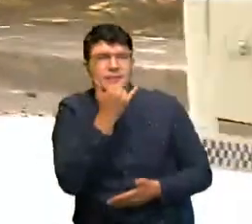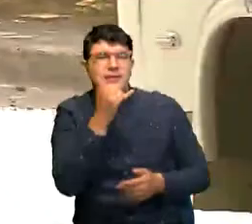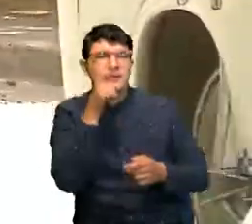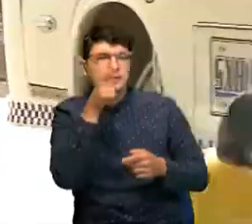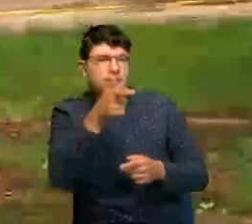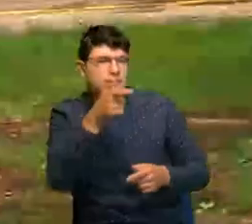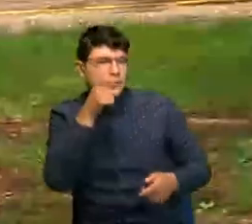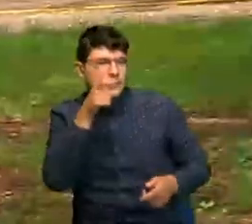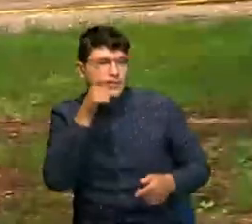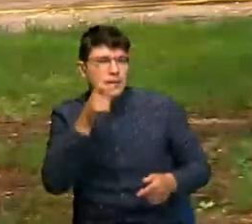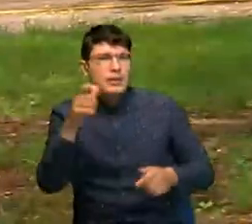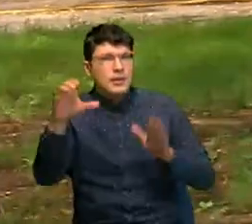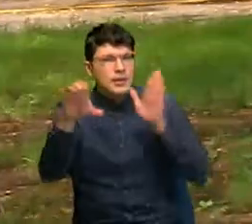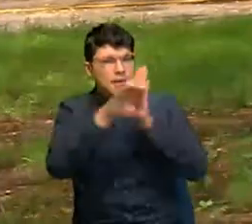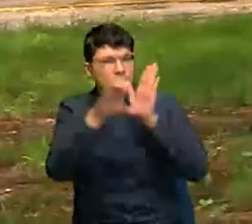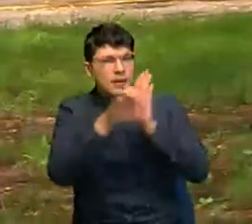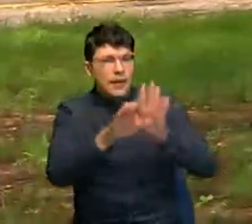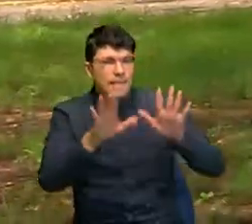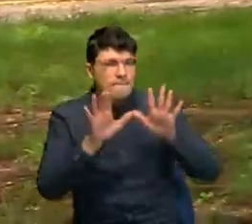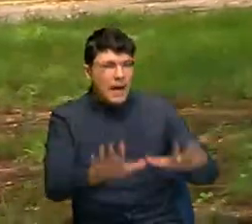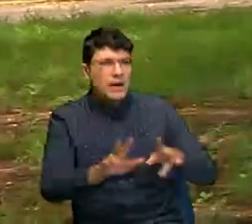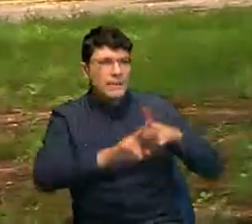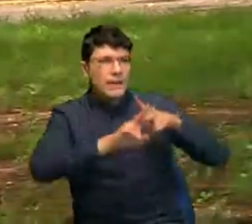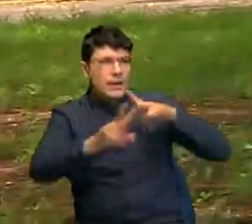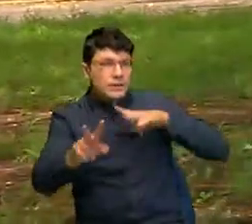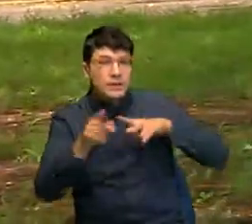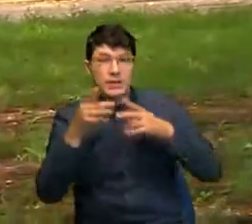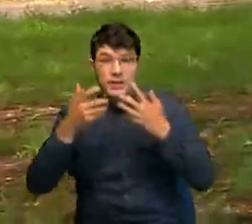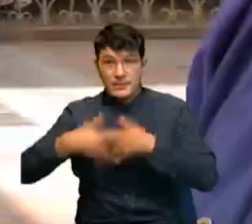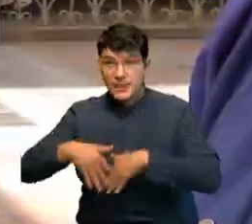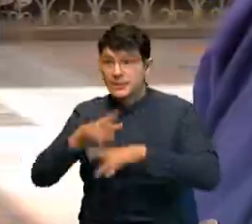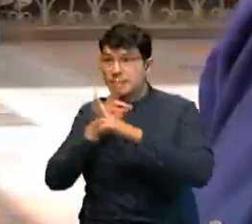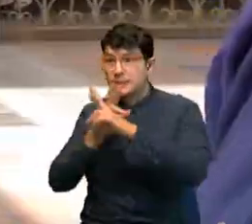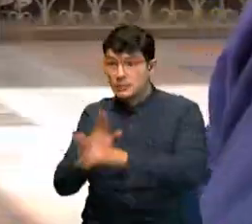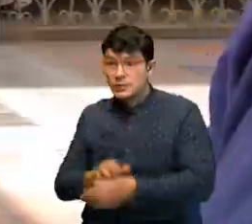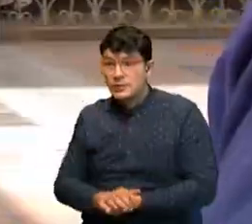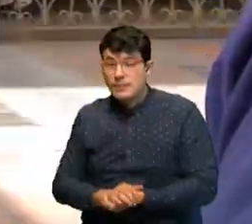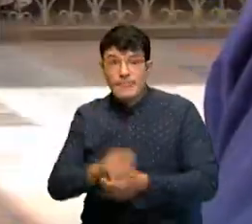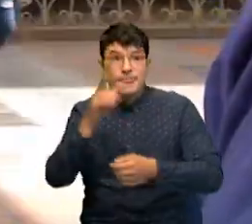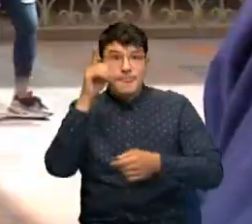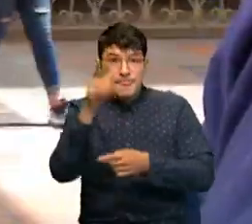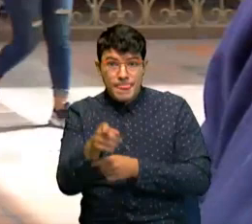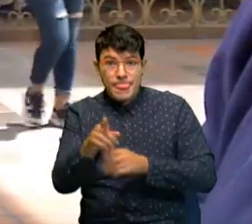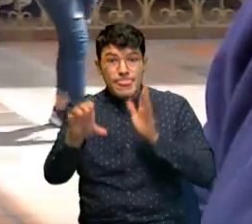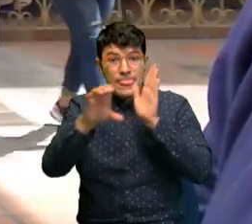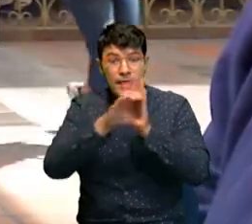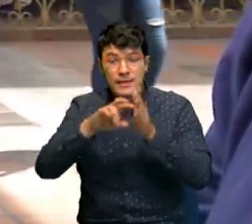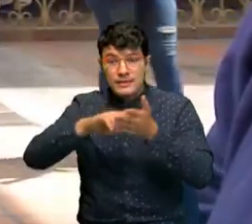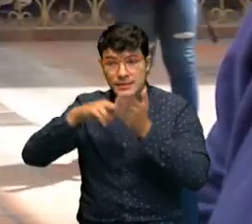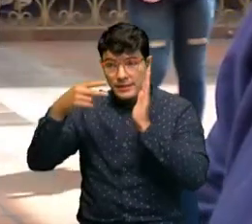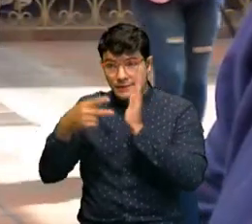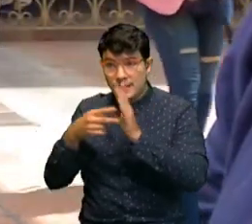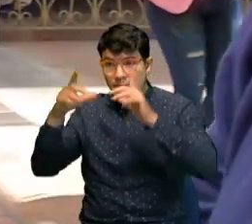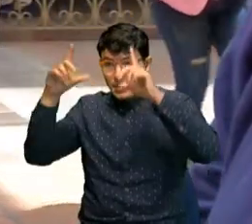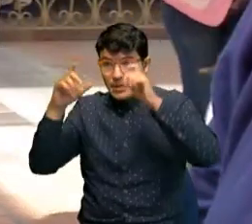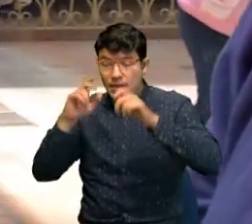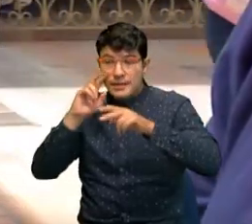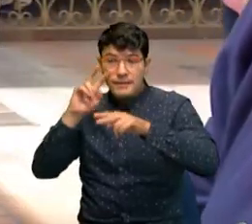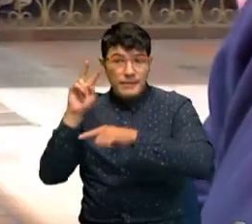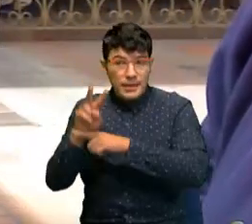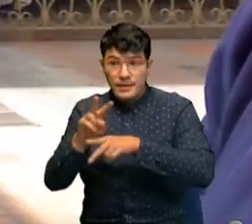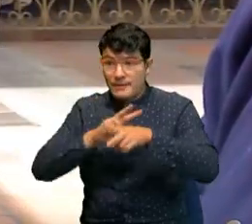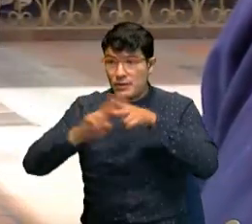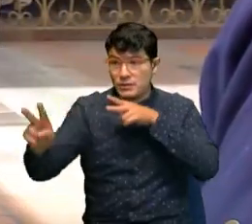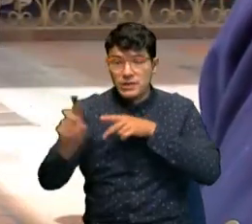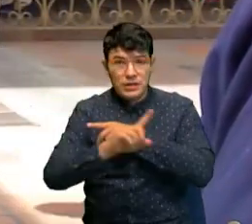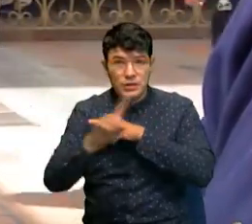de disminuir la velocidad? El consorcio responde. Esa señal no es que mida velocidad. Por norma, el Ministerio de Transporte, cuando